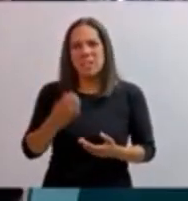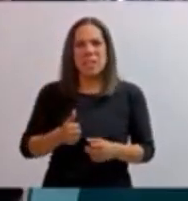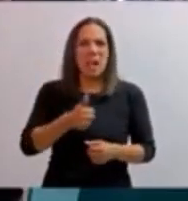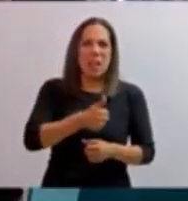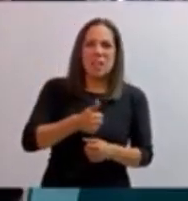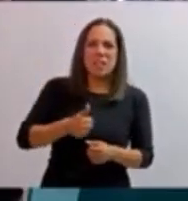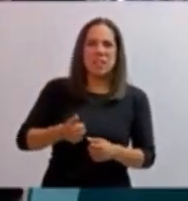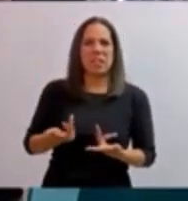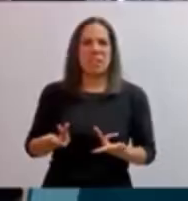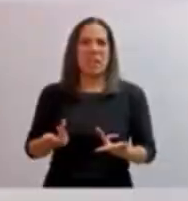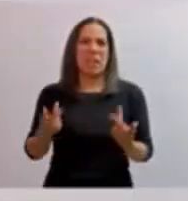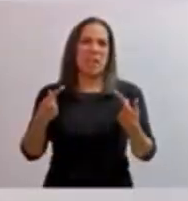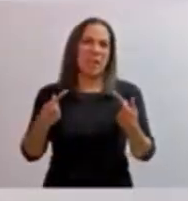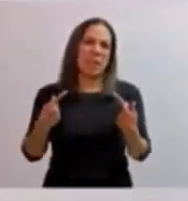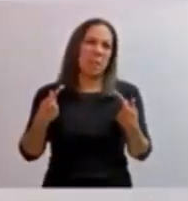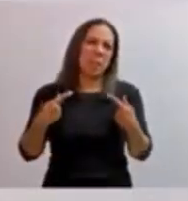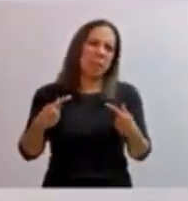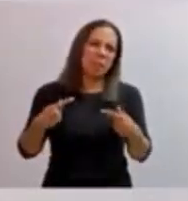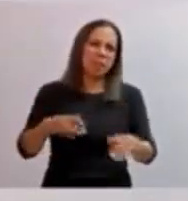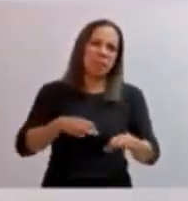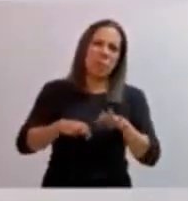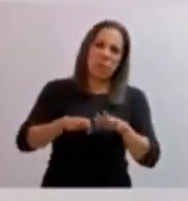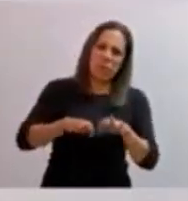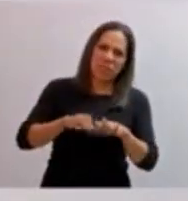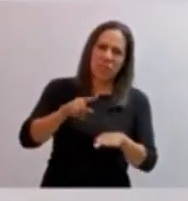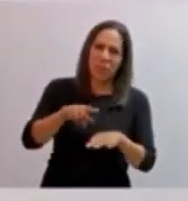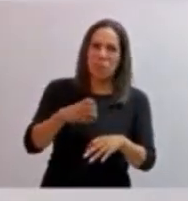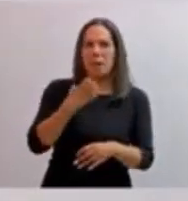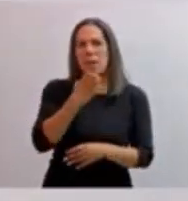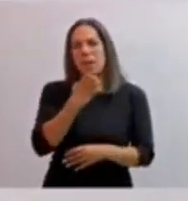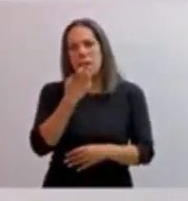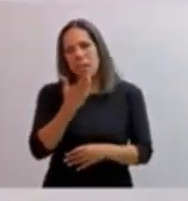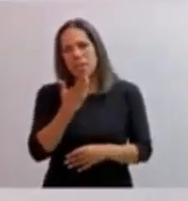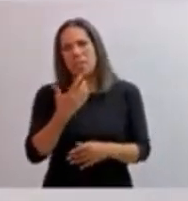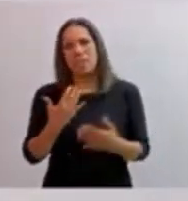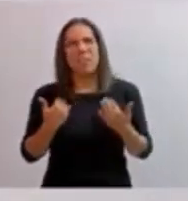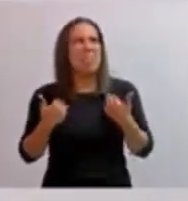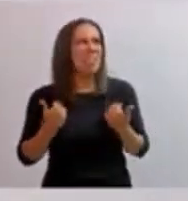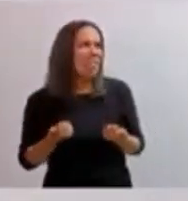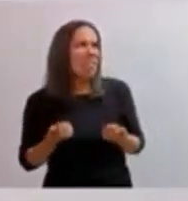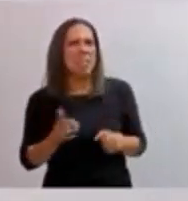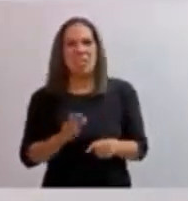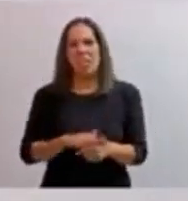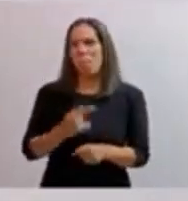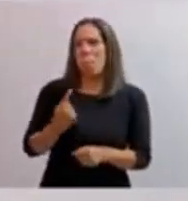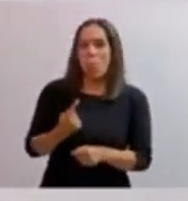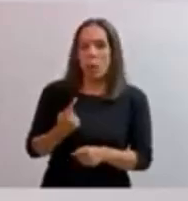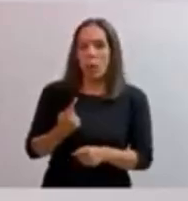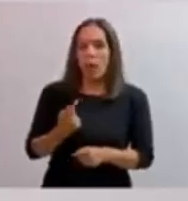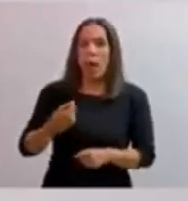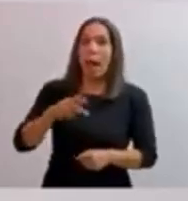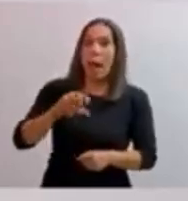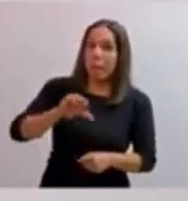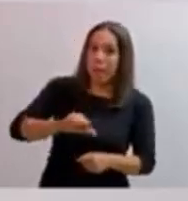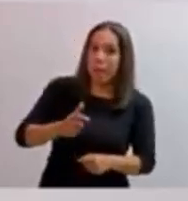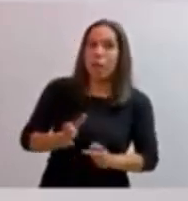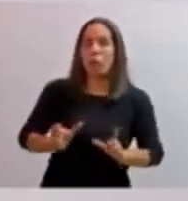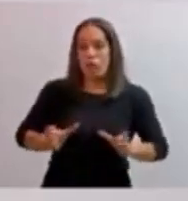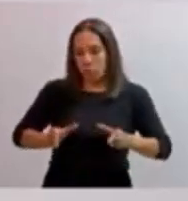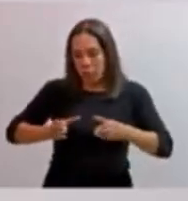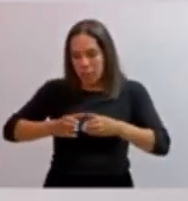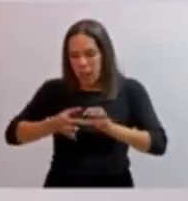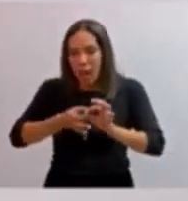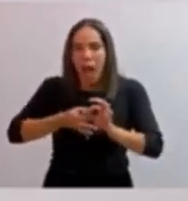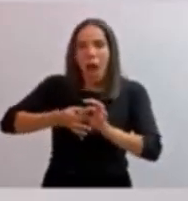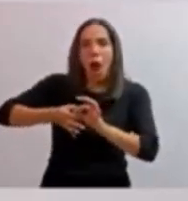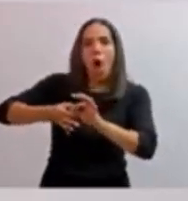y a su vez también las competencias de los directivos para coordinar y generar espacios de aprendizaje en